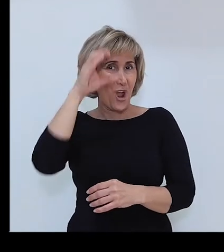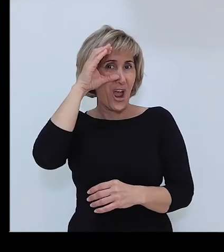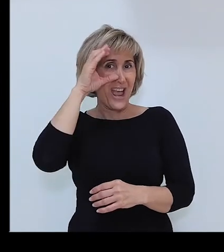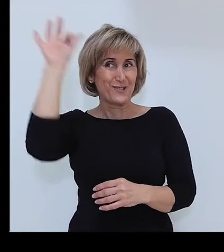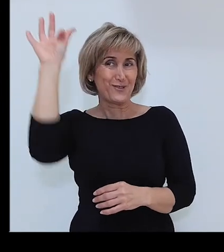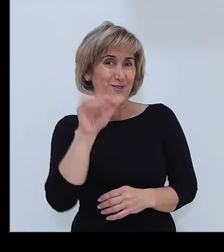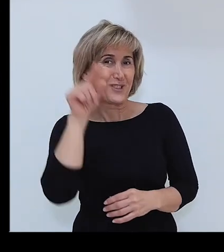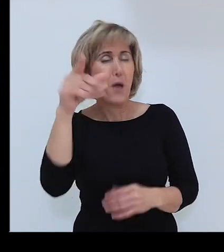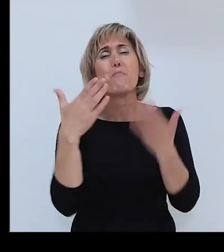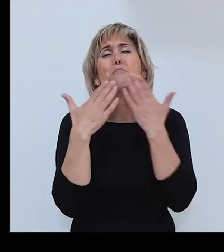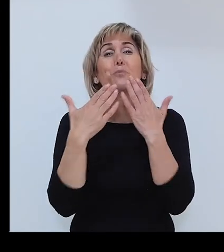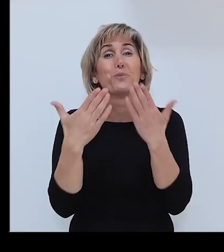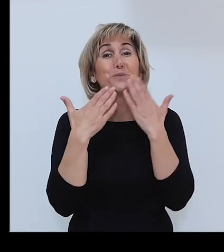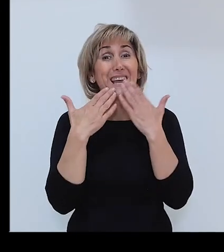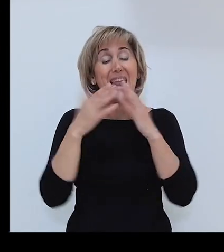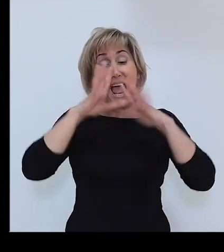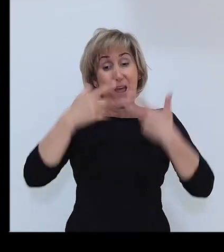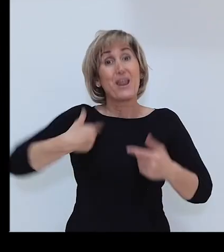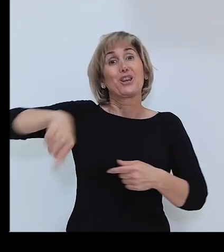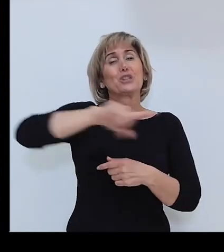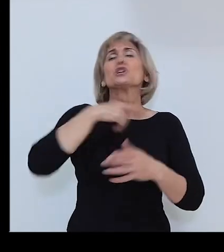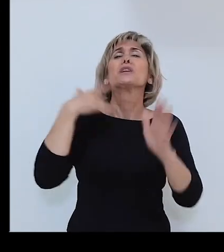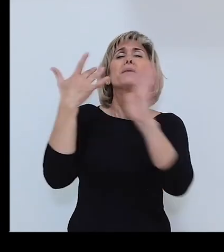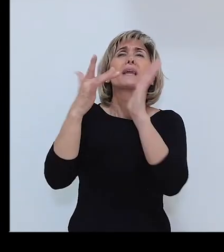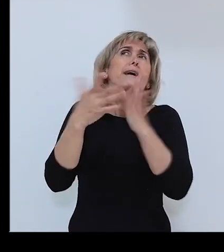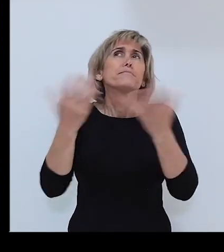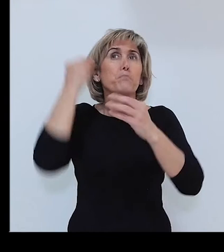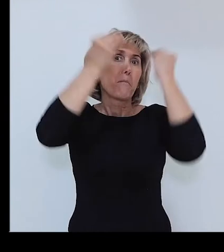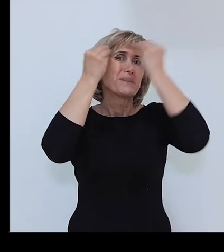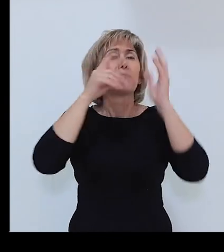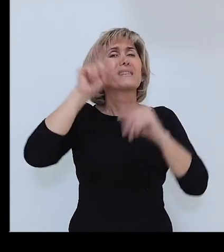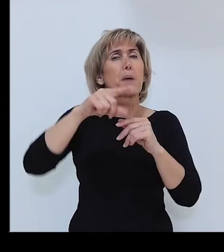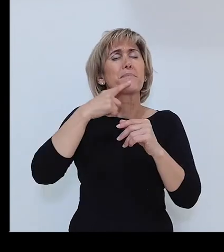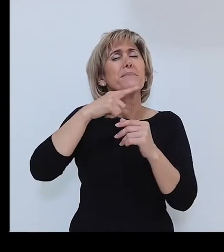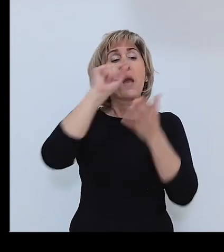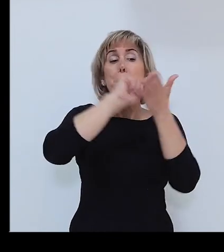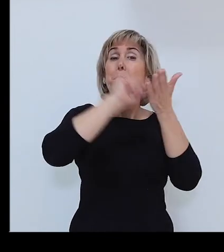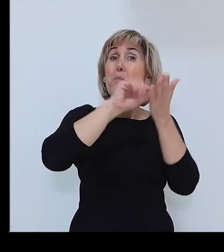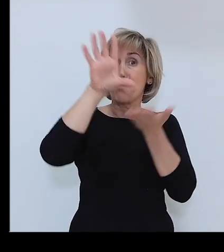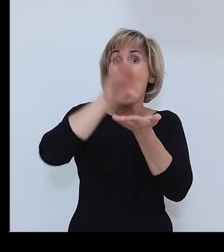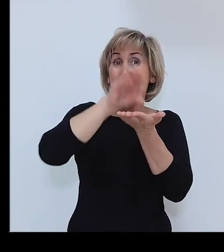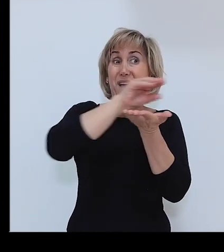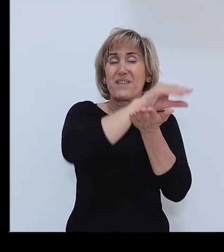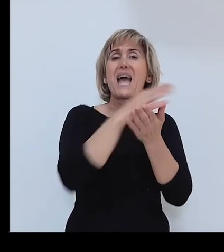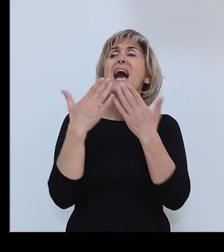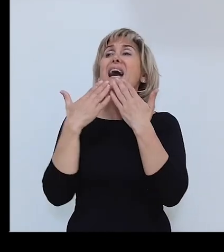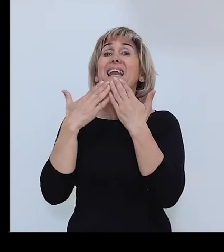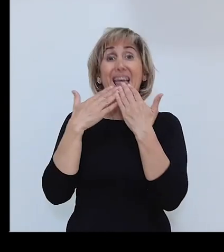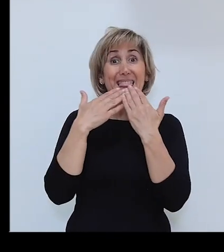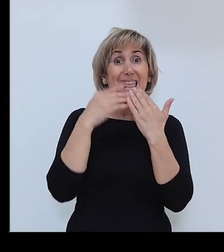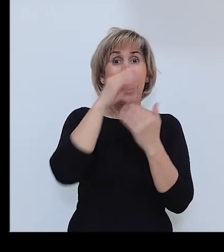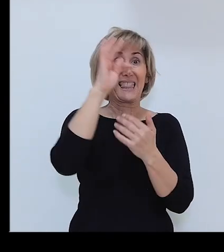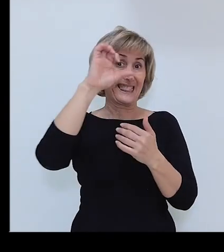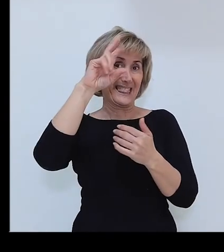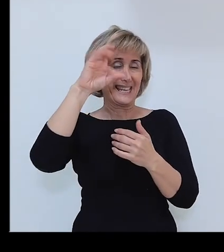un placer escucharte. Muchísimas Sí, gracias. sí. Y yo, pues, bueno, nosotras ahora vamos a decir lo que nos parezca también de la biografía.